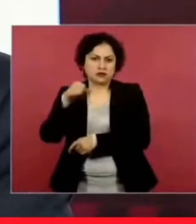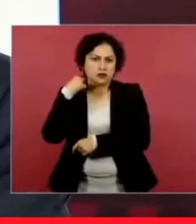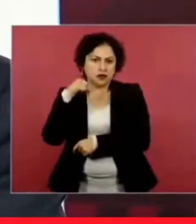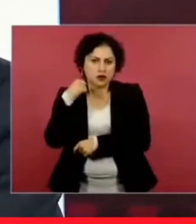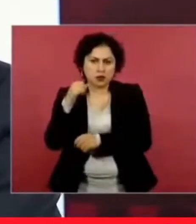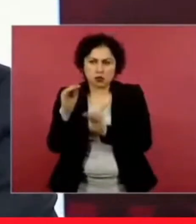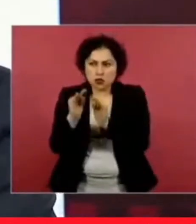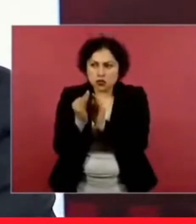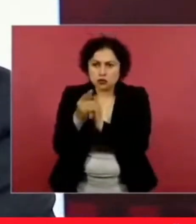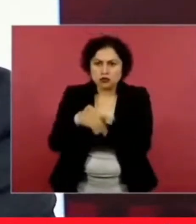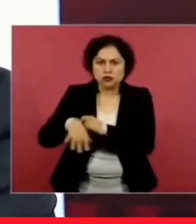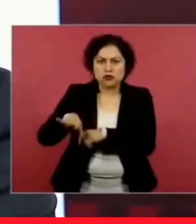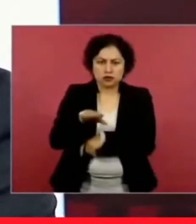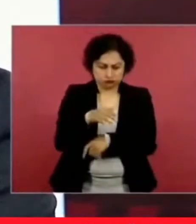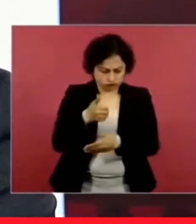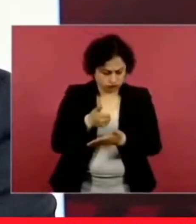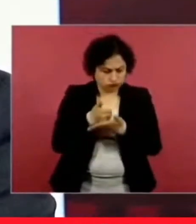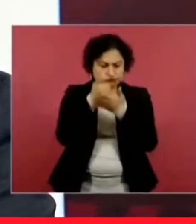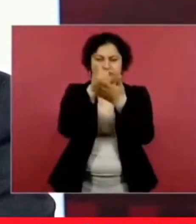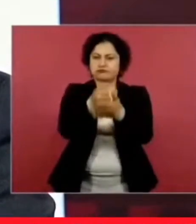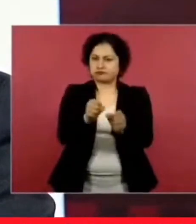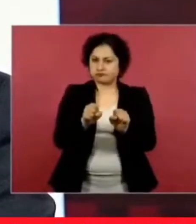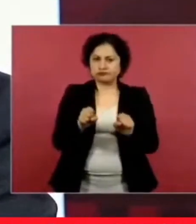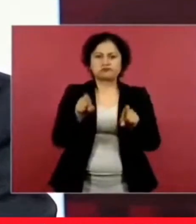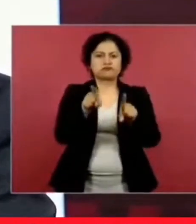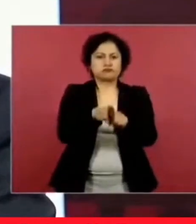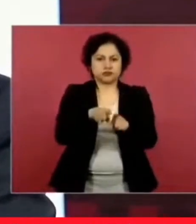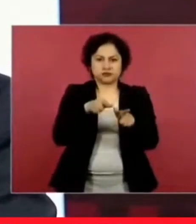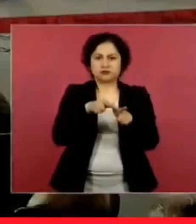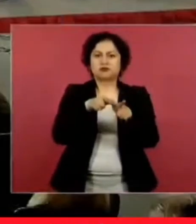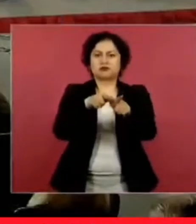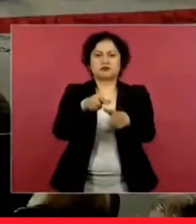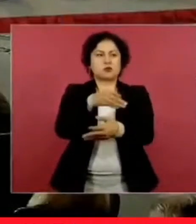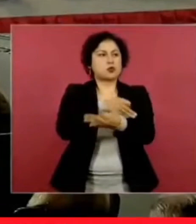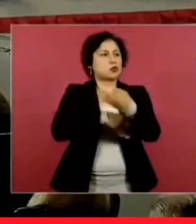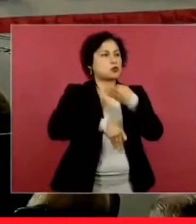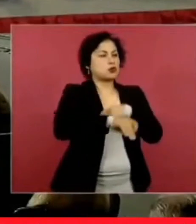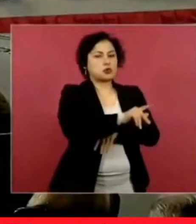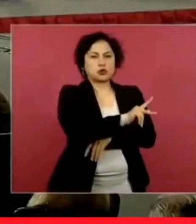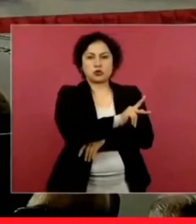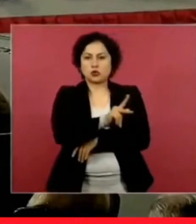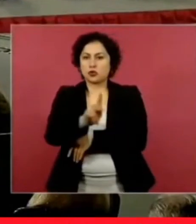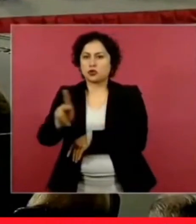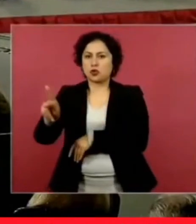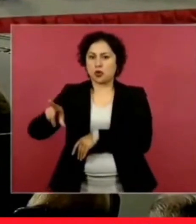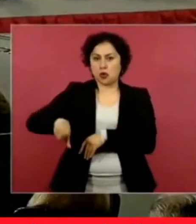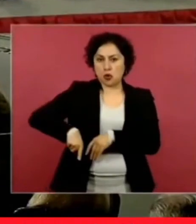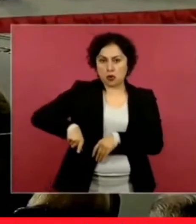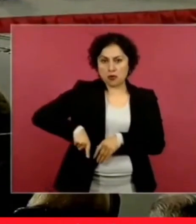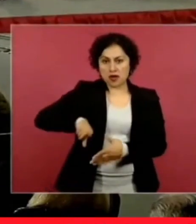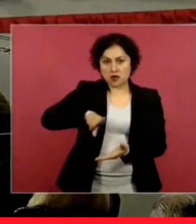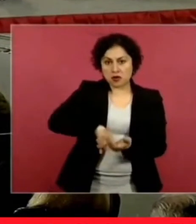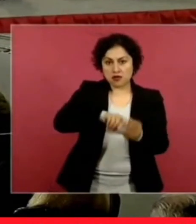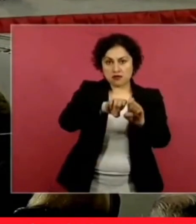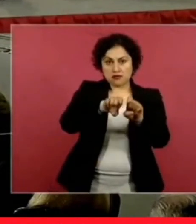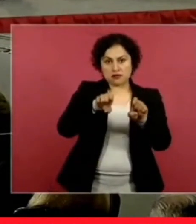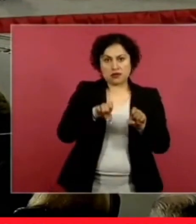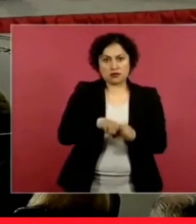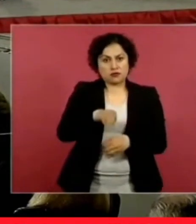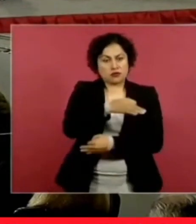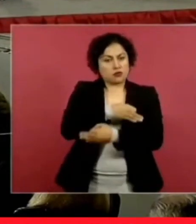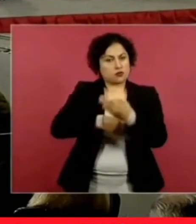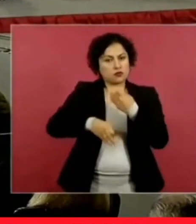por supuesto que todas las entidades de gobierno estamos volcadas a la solidaridad con nuestros hermanos